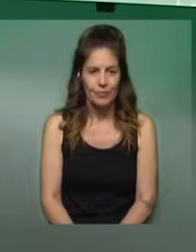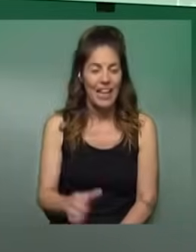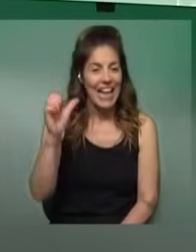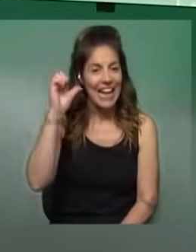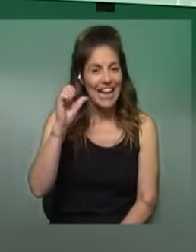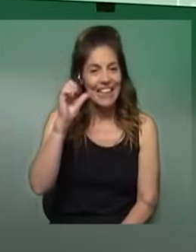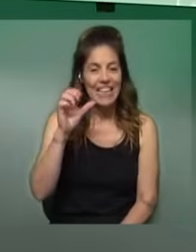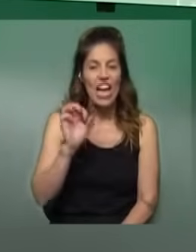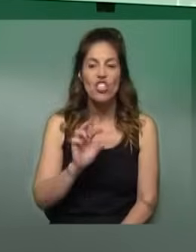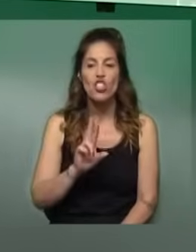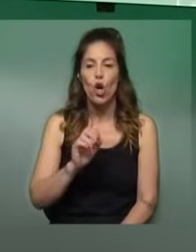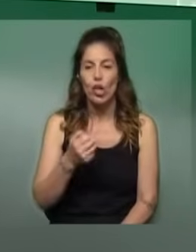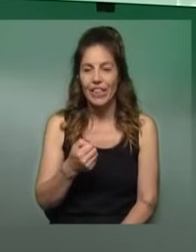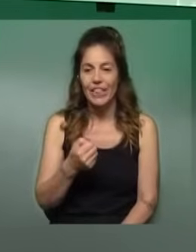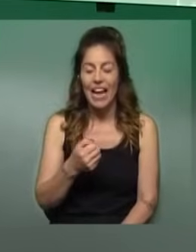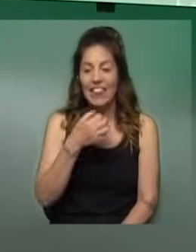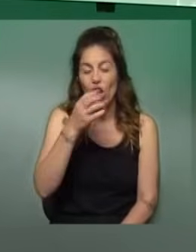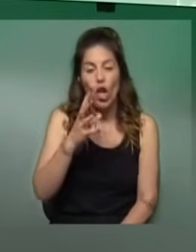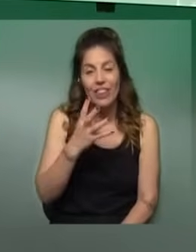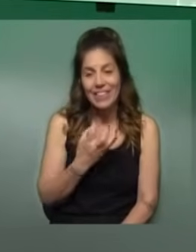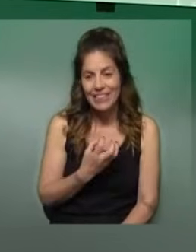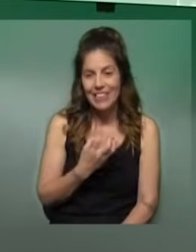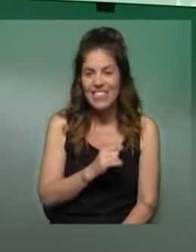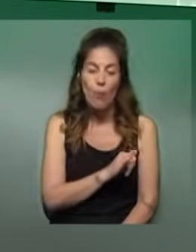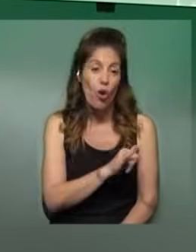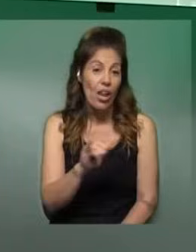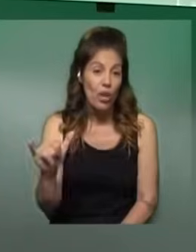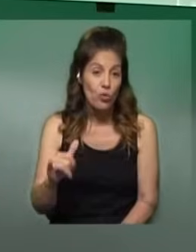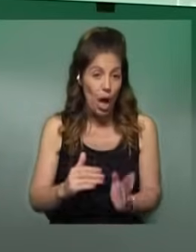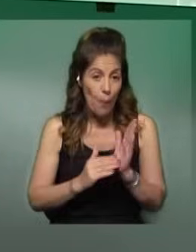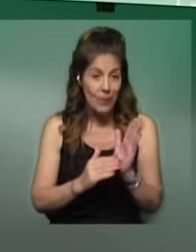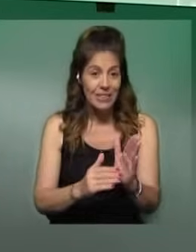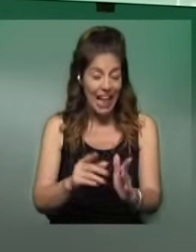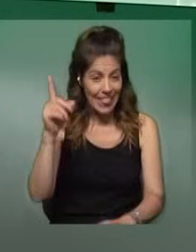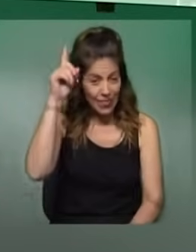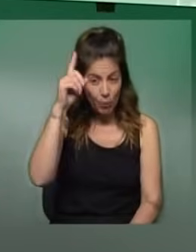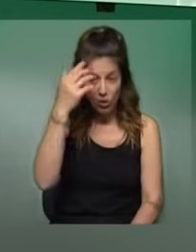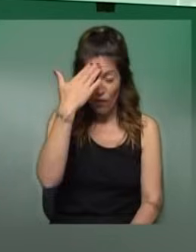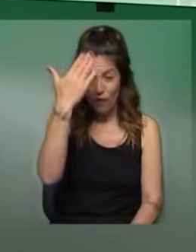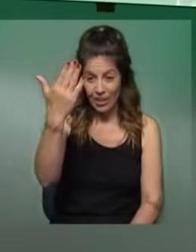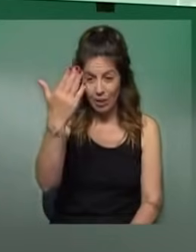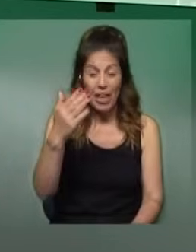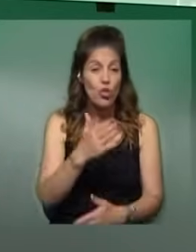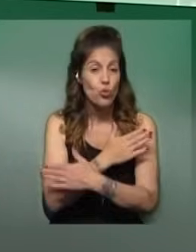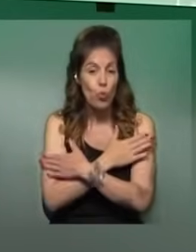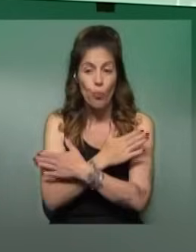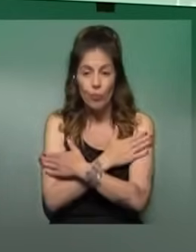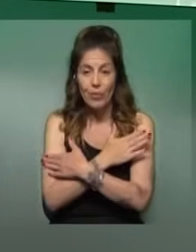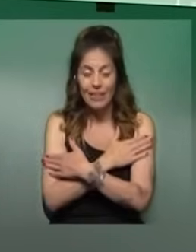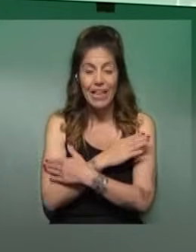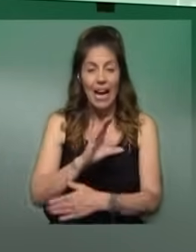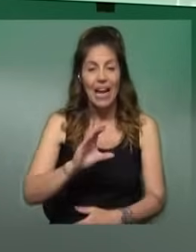Soria además expresó tristeza por la denuncia presentada por la diputada frenteamplista suplente Martina